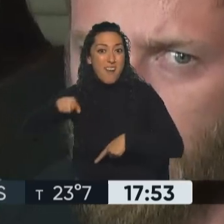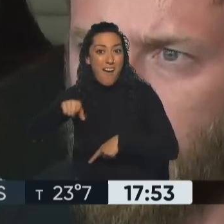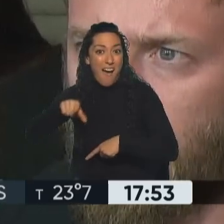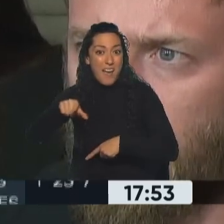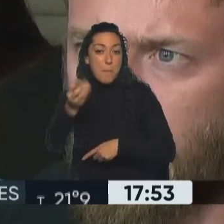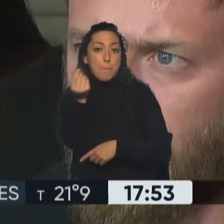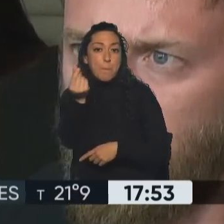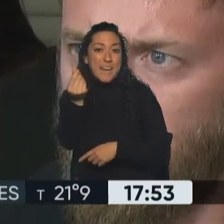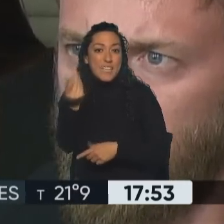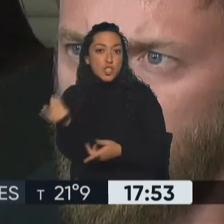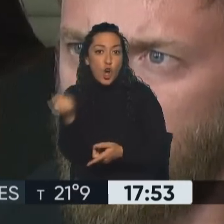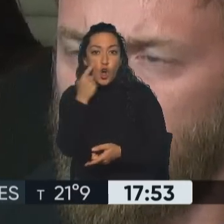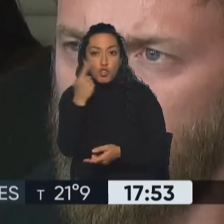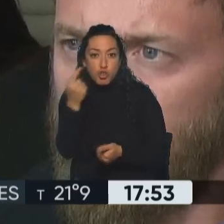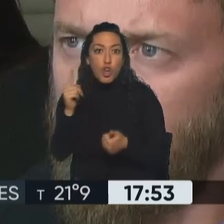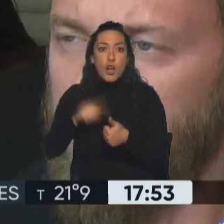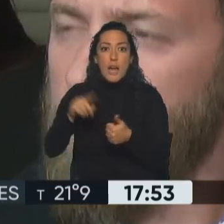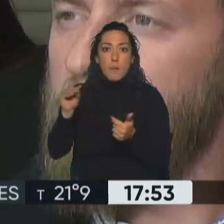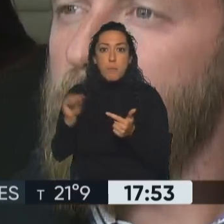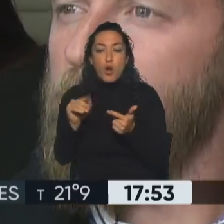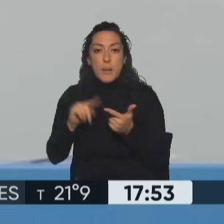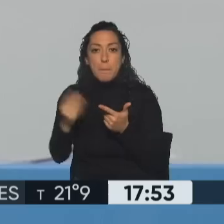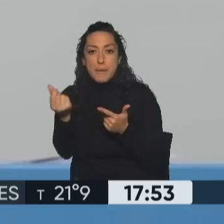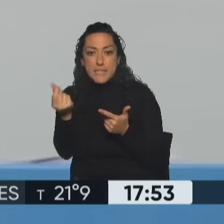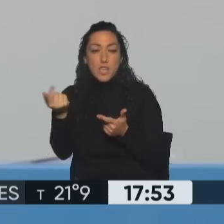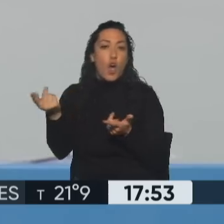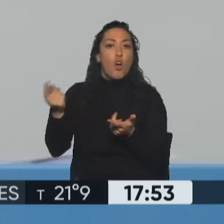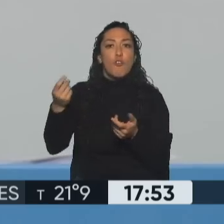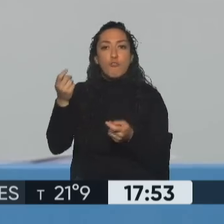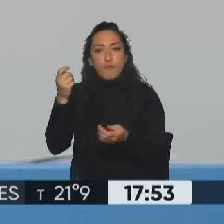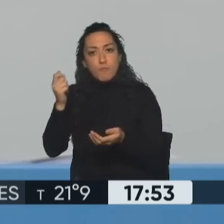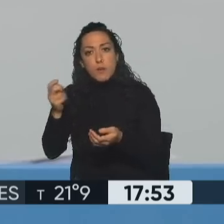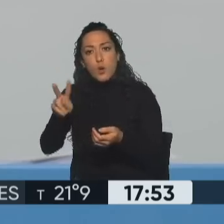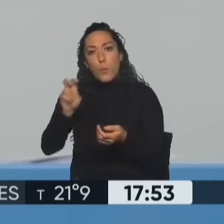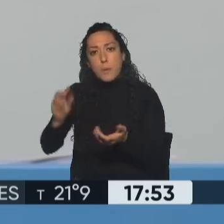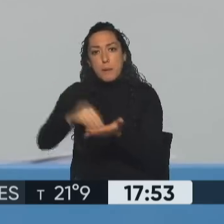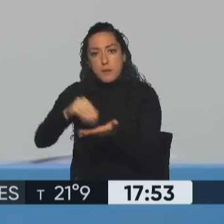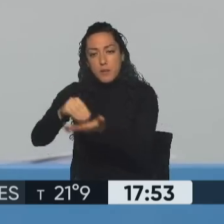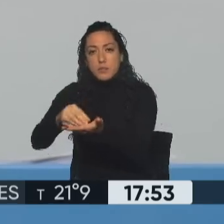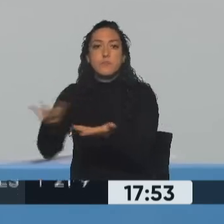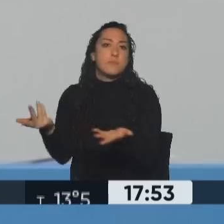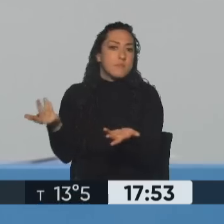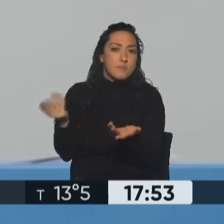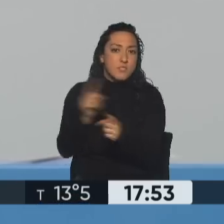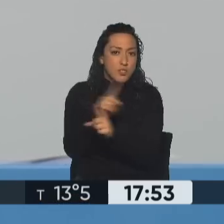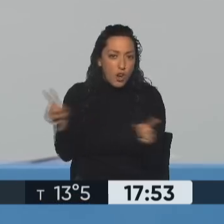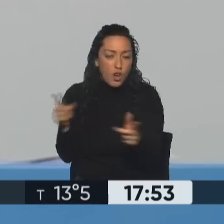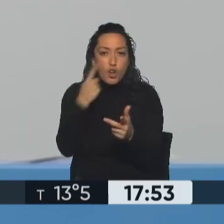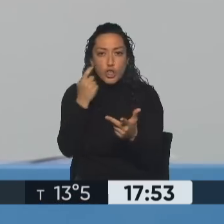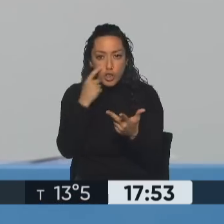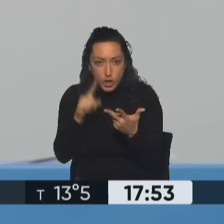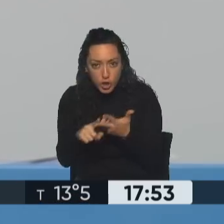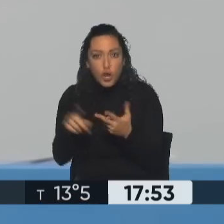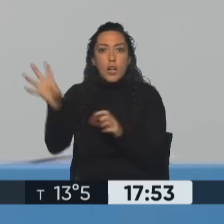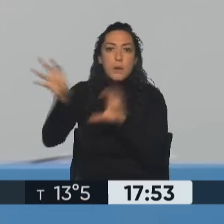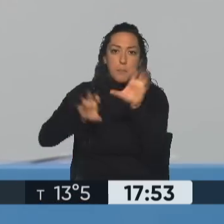precios de referencia y controla que no haya subfacturación en el caso de las exportaciones o sobrefacturación en el caso